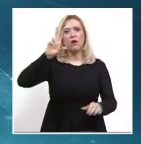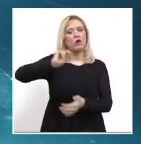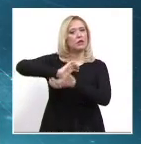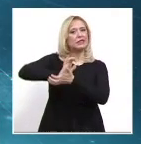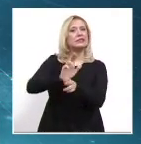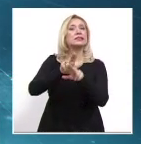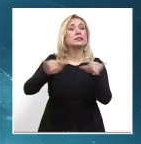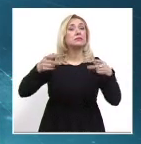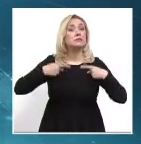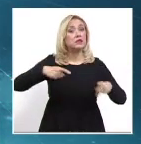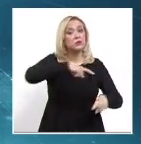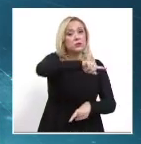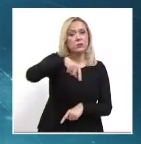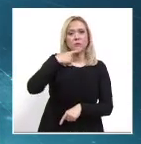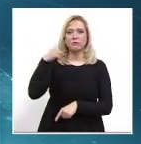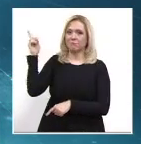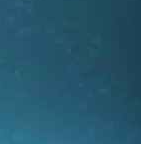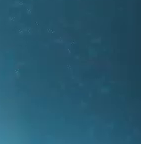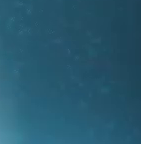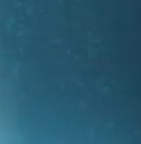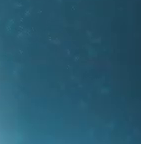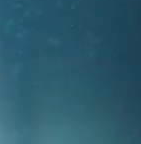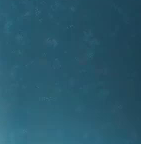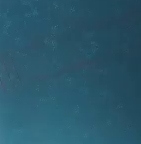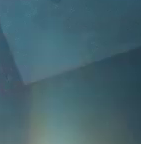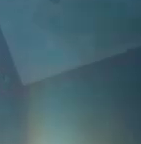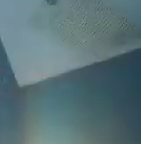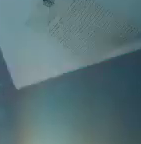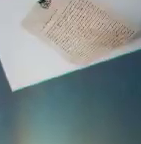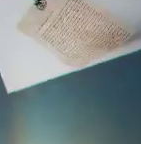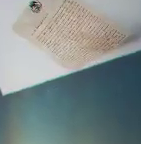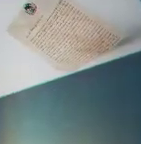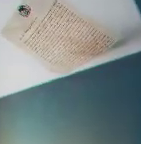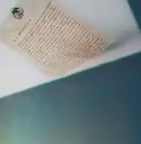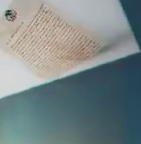ministra presidenta Norma Lucía Piña.